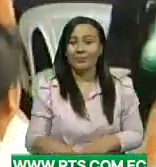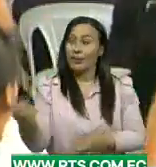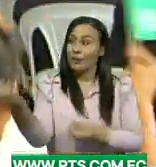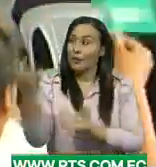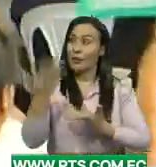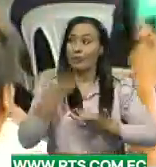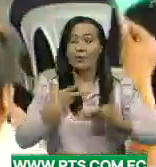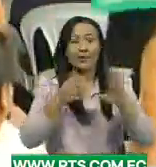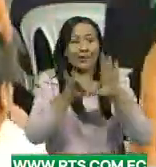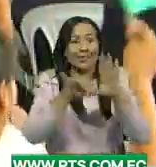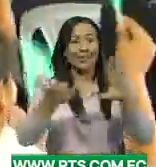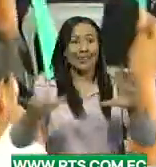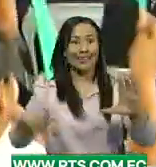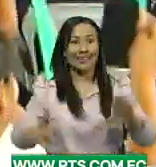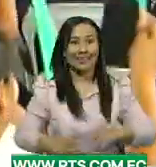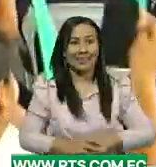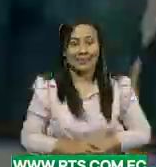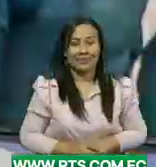Informó Jorge Escobar.